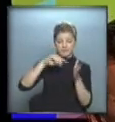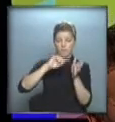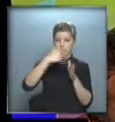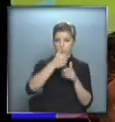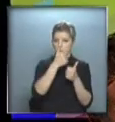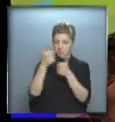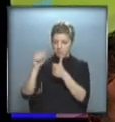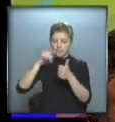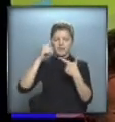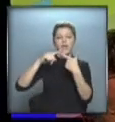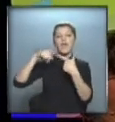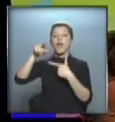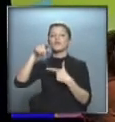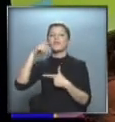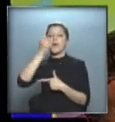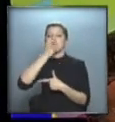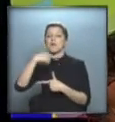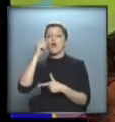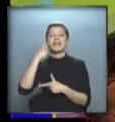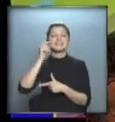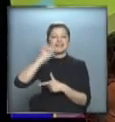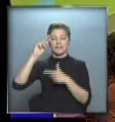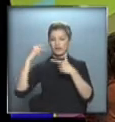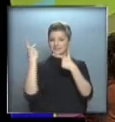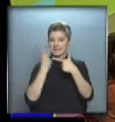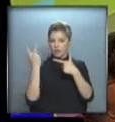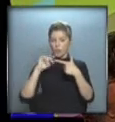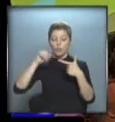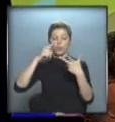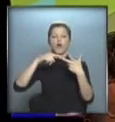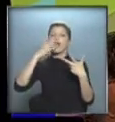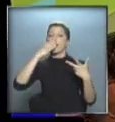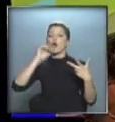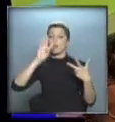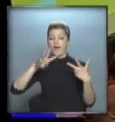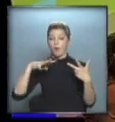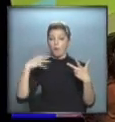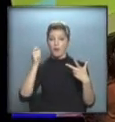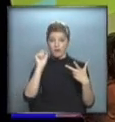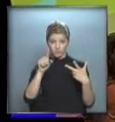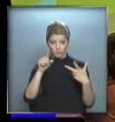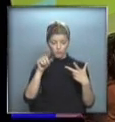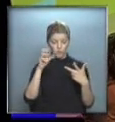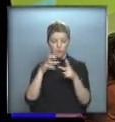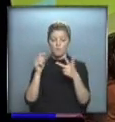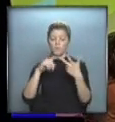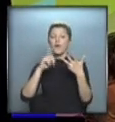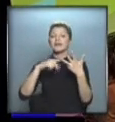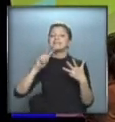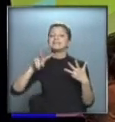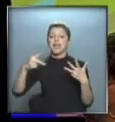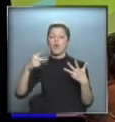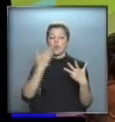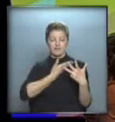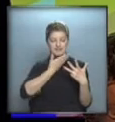segundo lugar del PRO en Entre Ríos, sería cuarto el PRO en Córdoba, segundo en Santa Fe, hay por ahí creo que